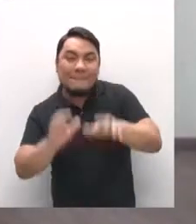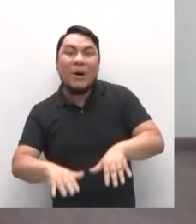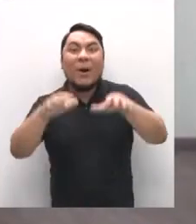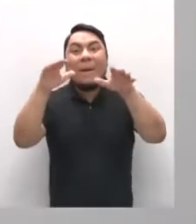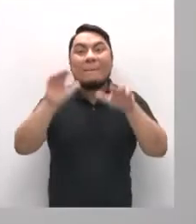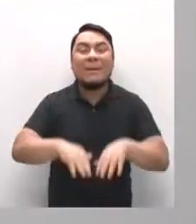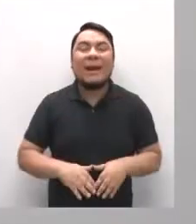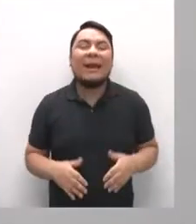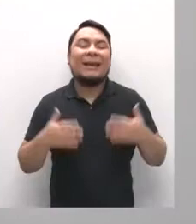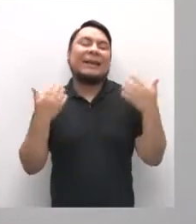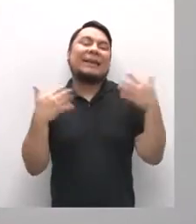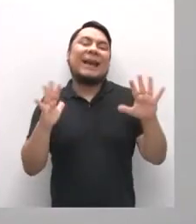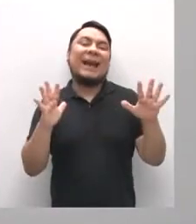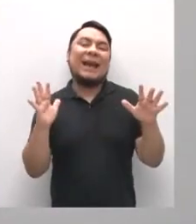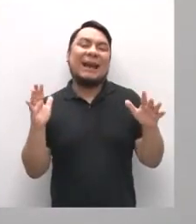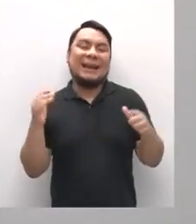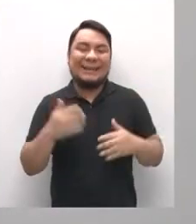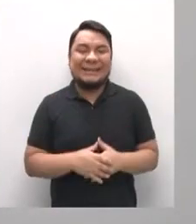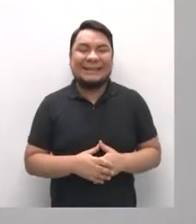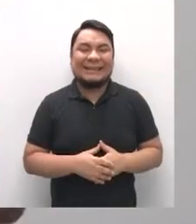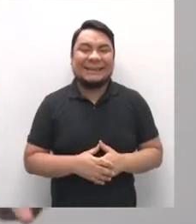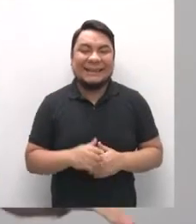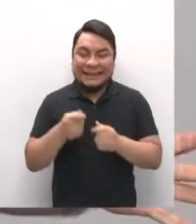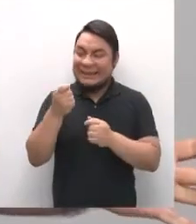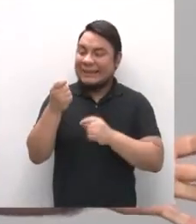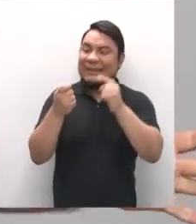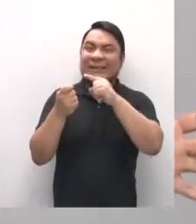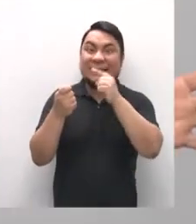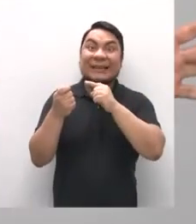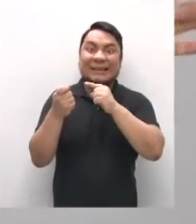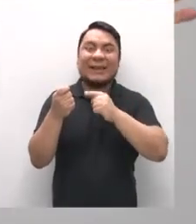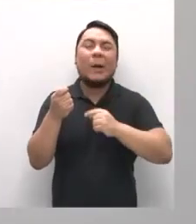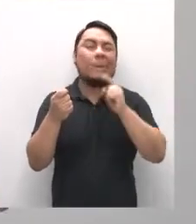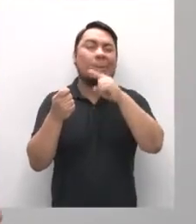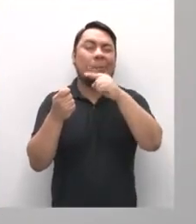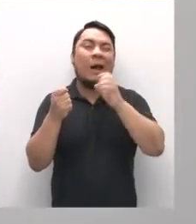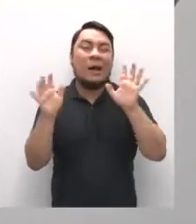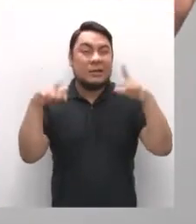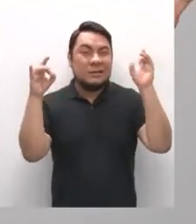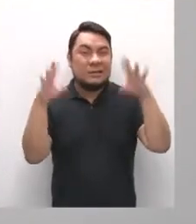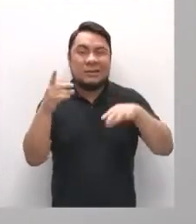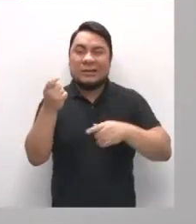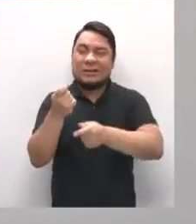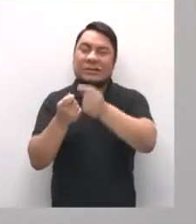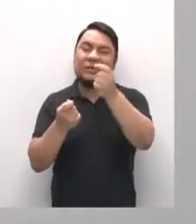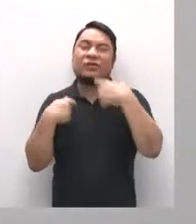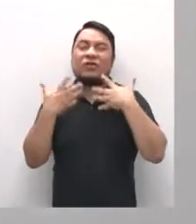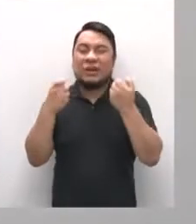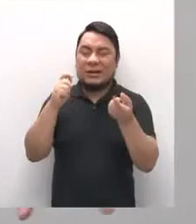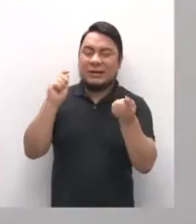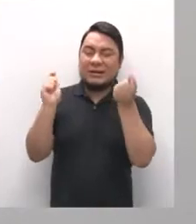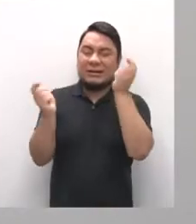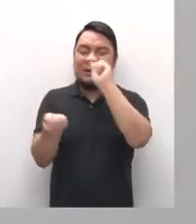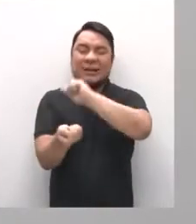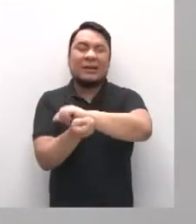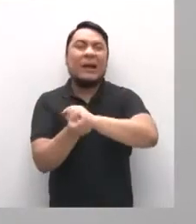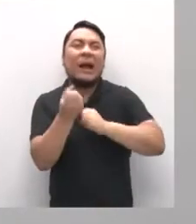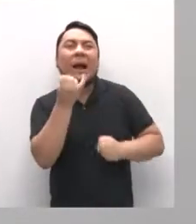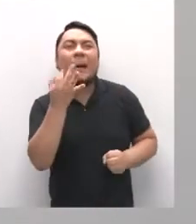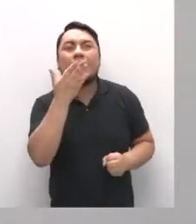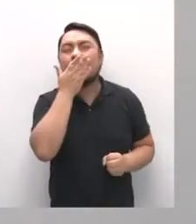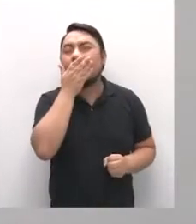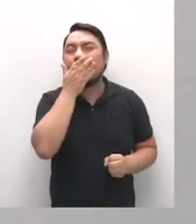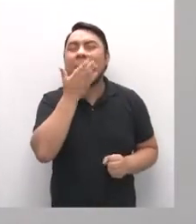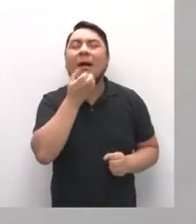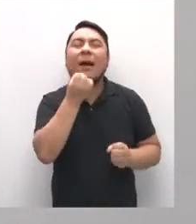¡Ya! ¡Aquí está! Varita mágica. Ahora quiero transformarme en